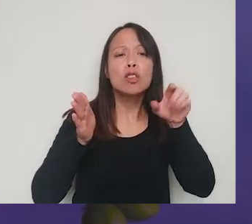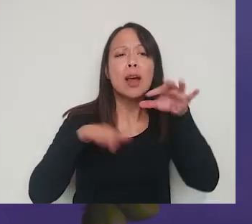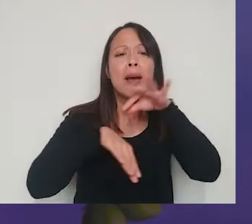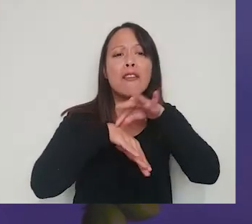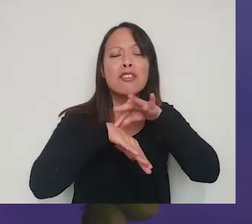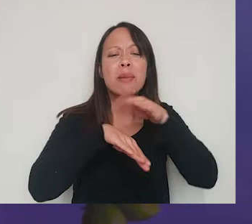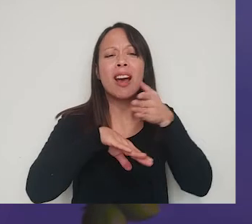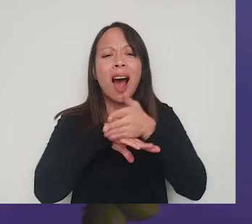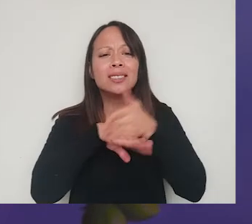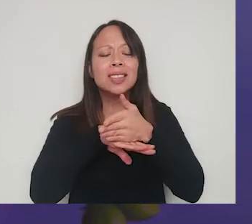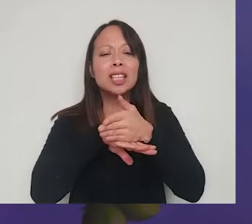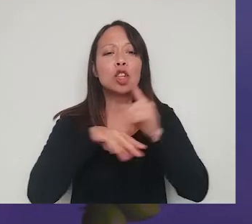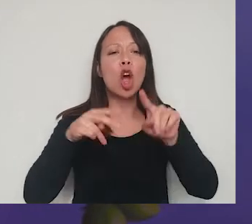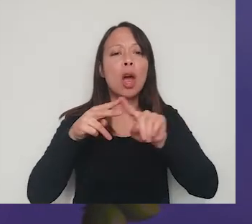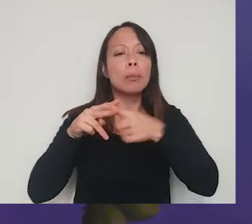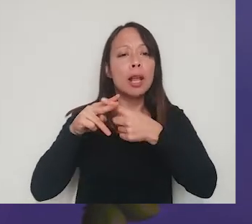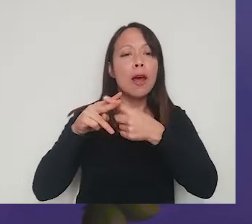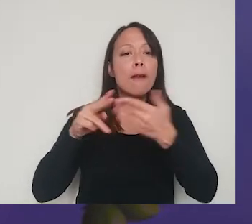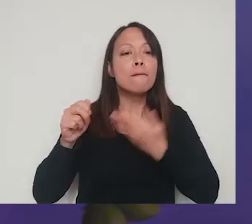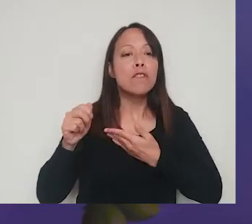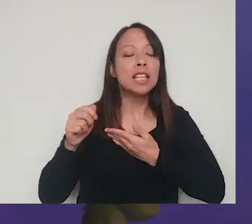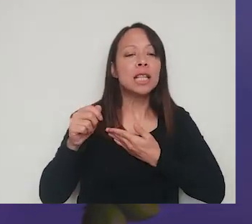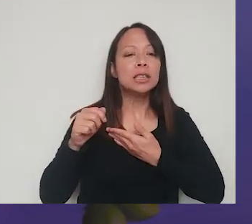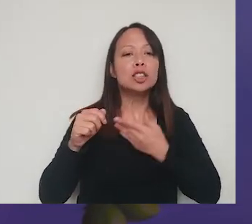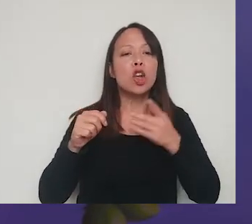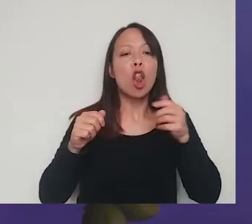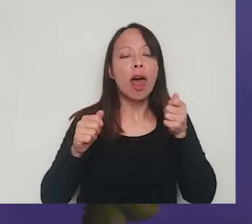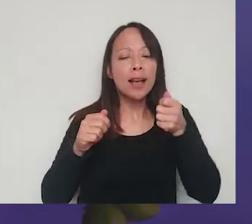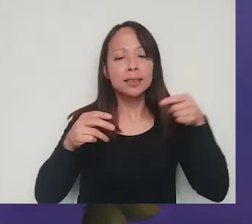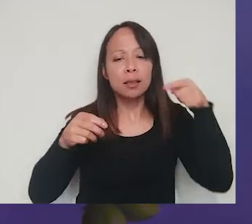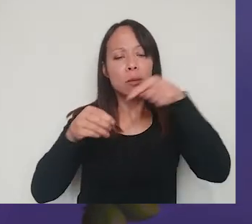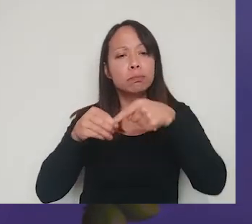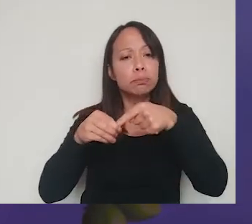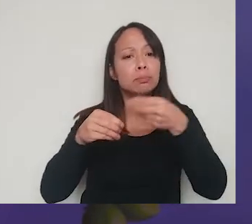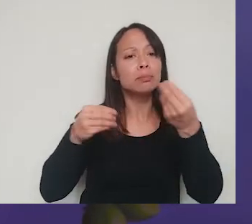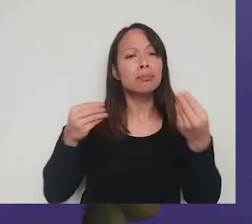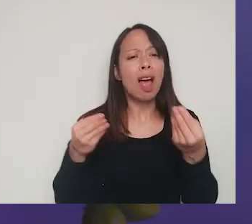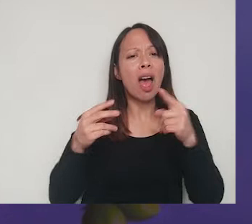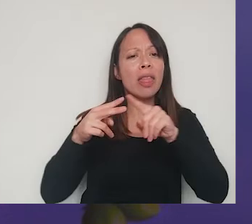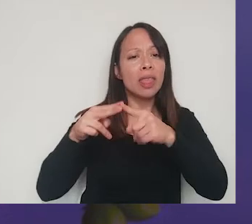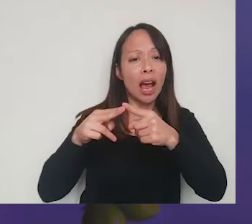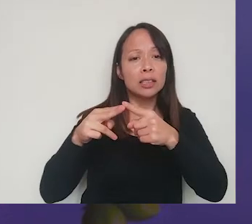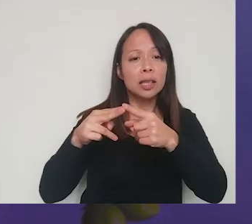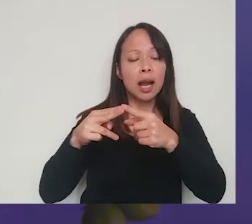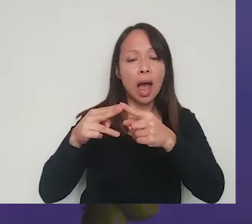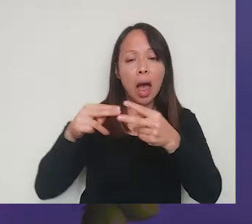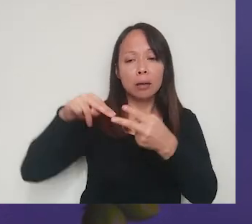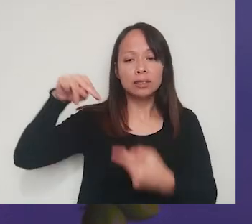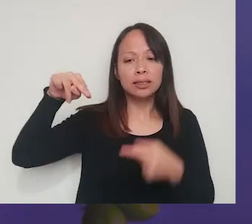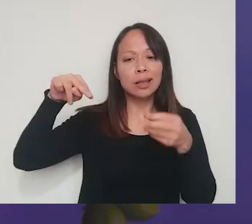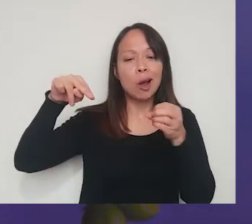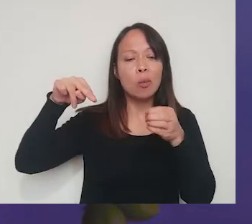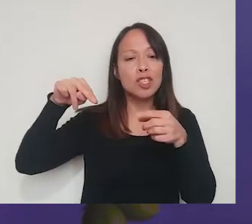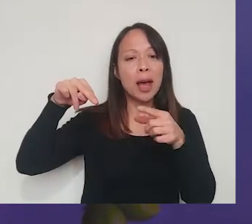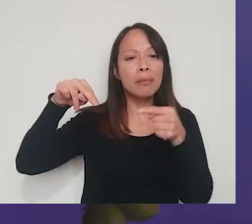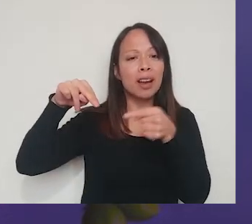porque primero yo necesito acceder a las técnicas de reproducción humana asistida, necesito acceder para poder efectuar la técnica del diagnóstico